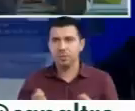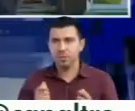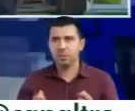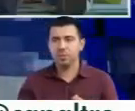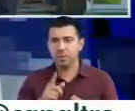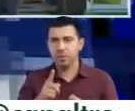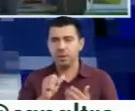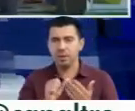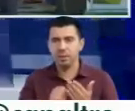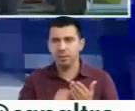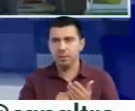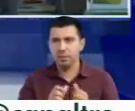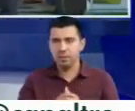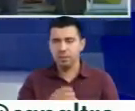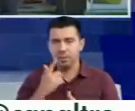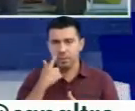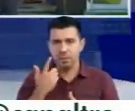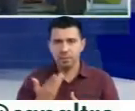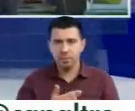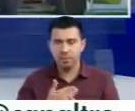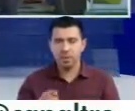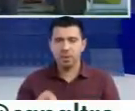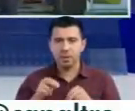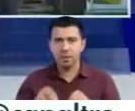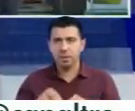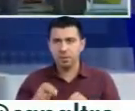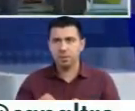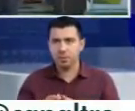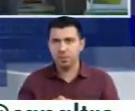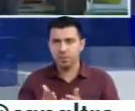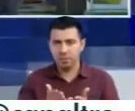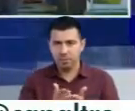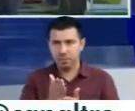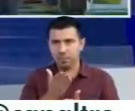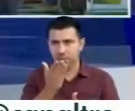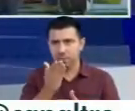programas como Padres Canguro. Esta es toda la información, sigan ustedes con más. Paola Romero, Oriente Noticias.